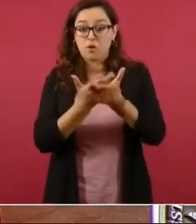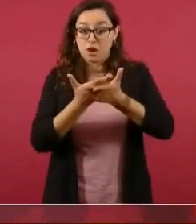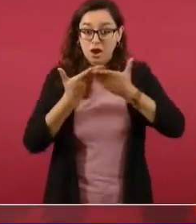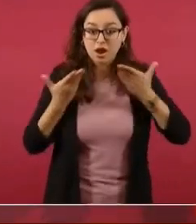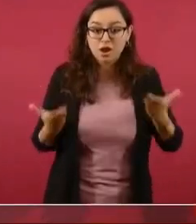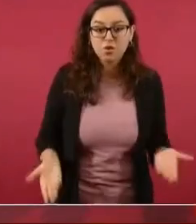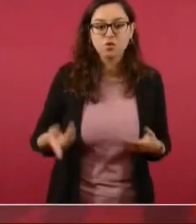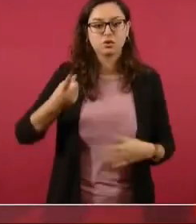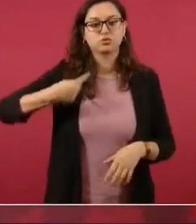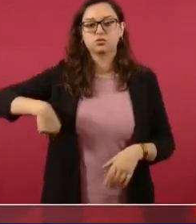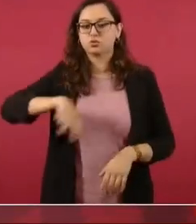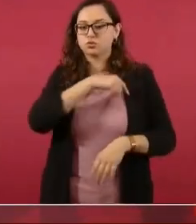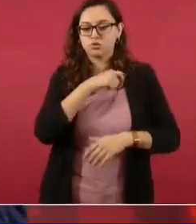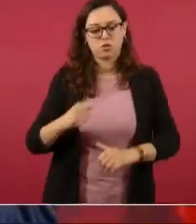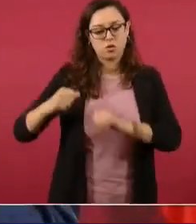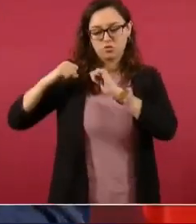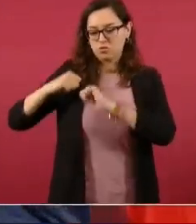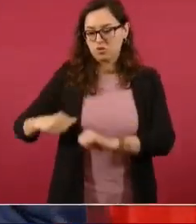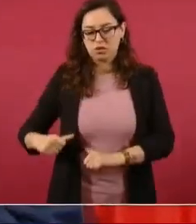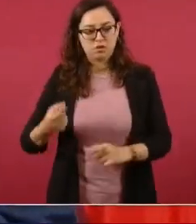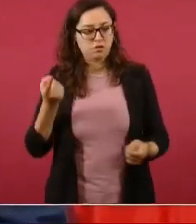tenemos que